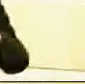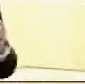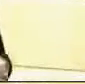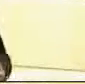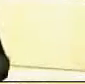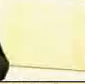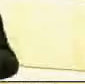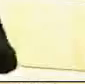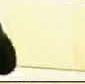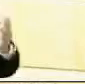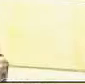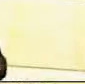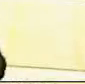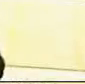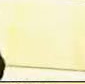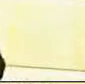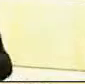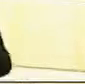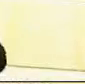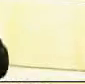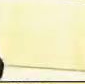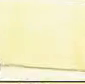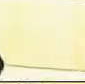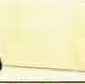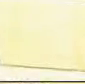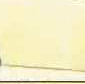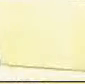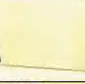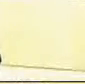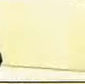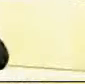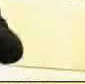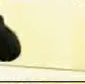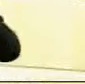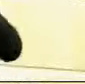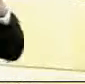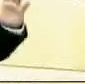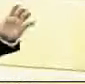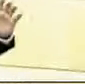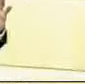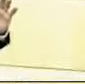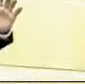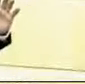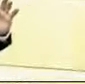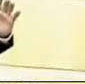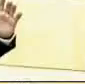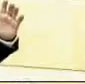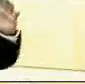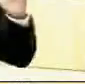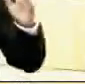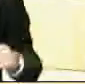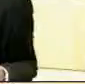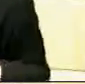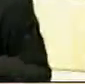recortadas, amañadas, sacadas de contexto, del momento en el que fueron dichas. A mí me parece que ese no es el debate económico que necesita el